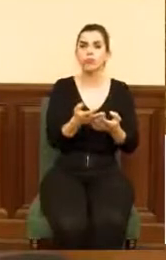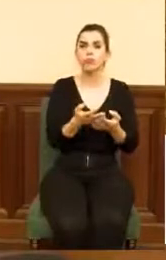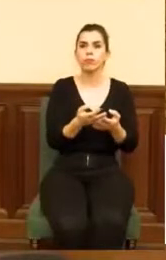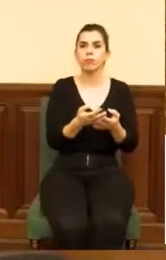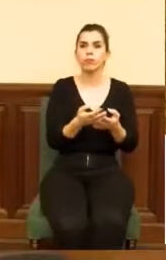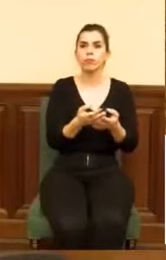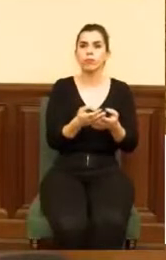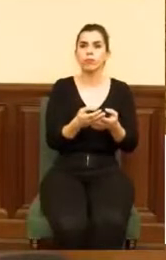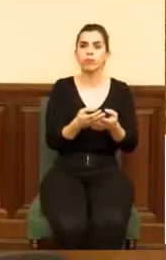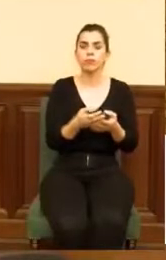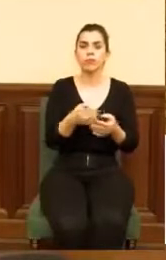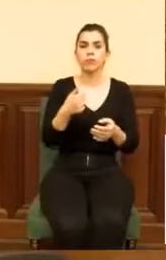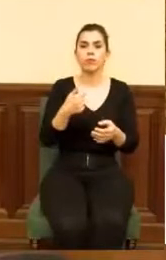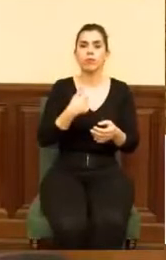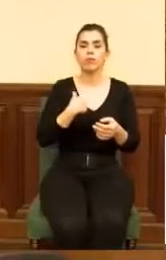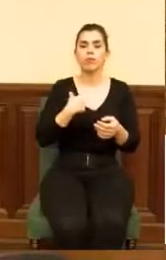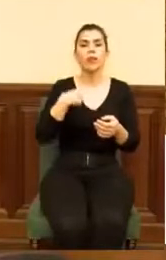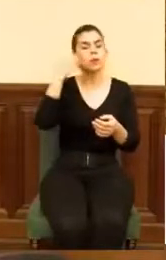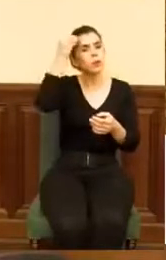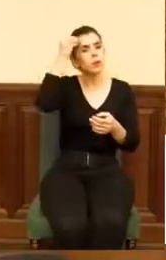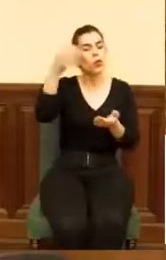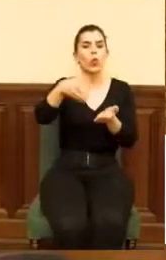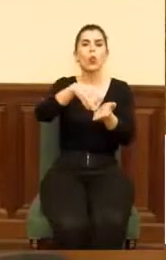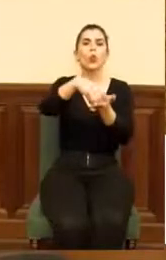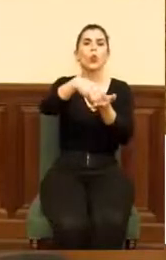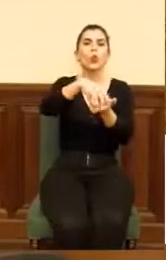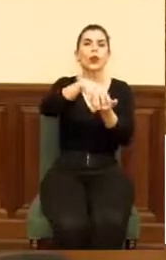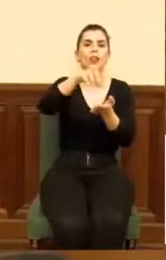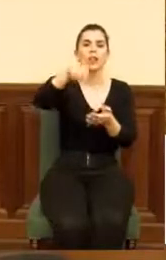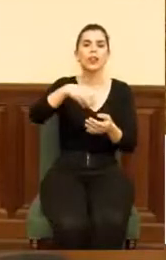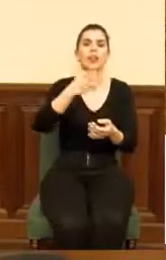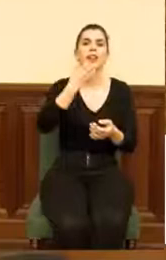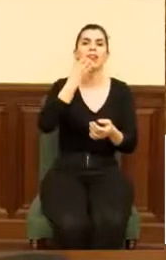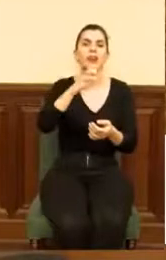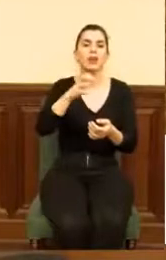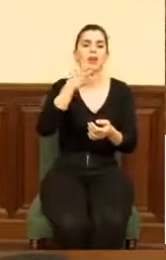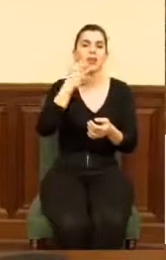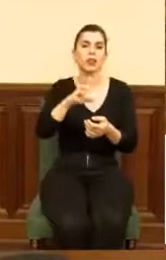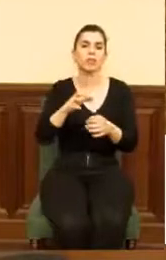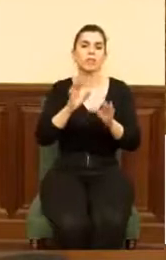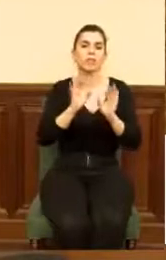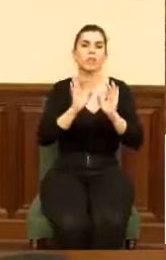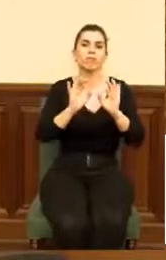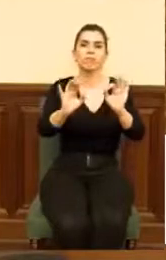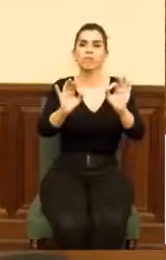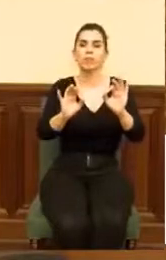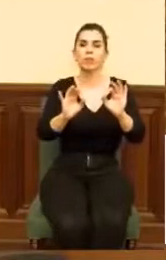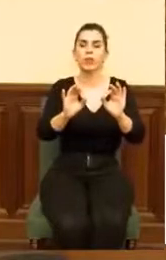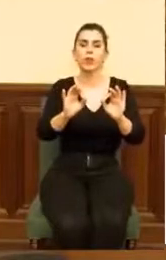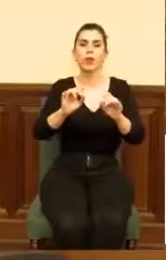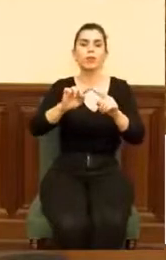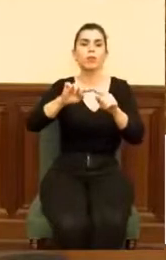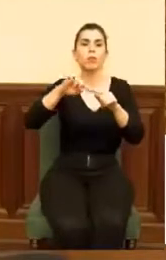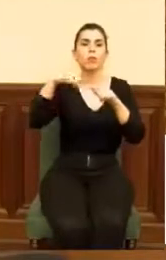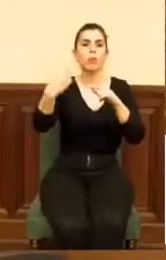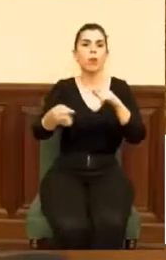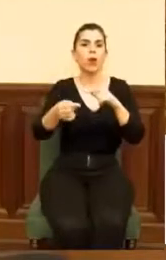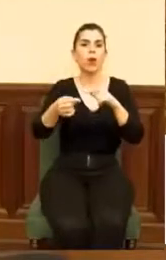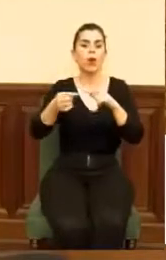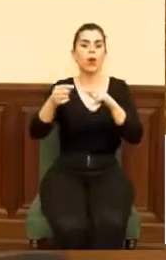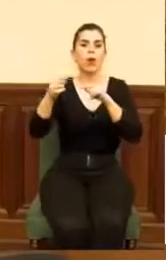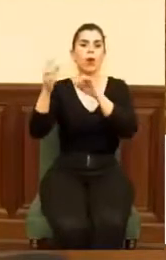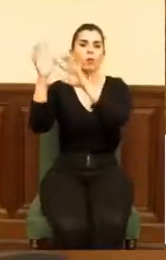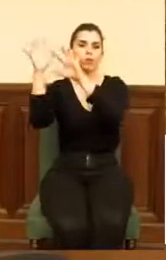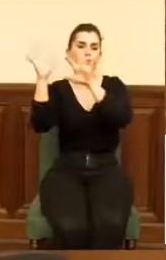creo que ahí está la duda, sobre este tipo de reclamaciones específicas y derivadas de la